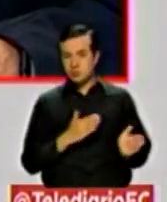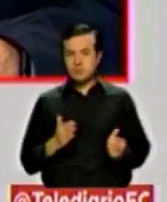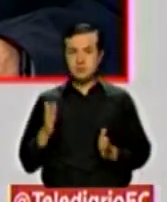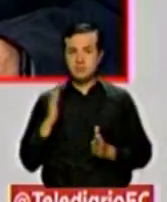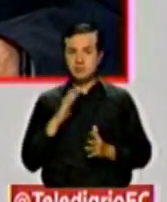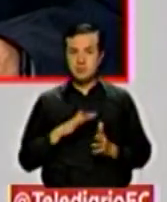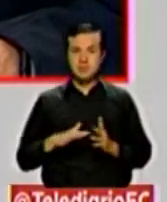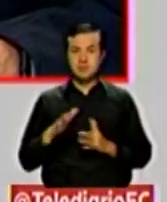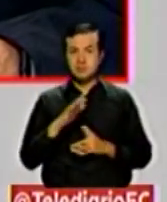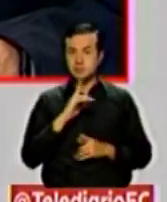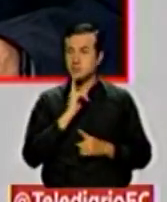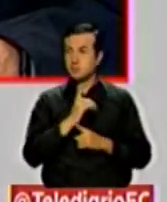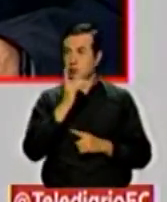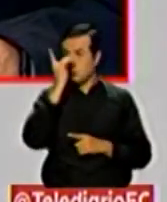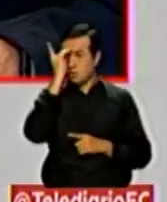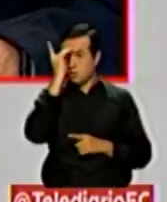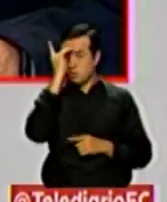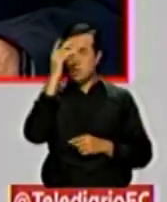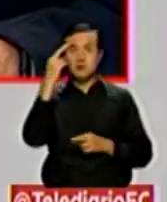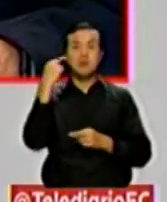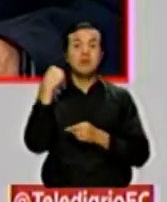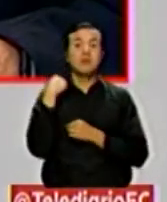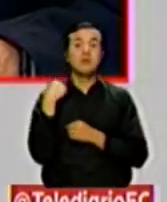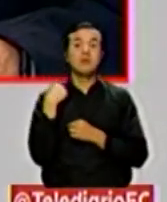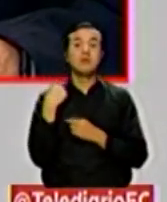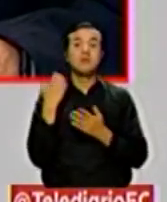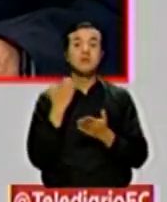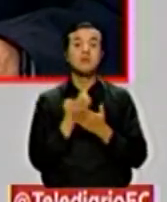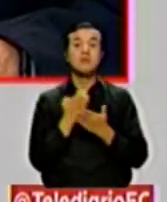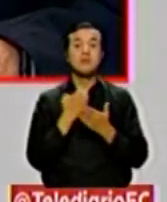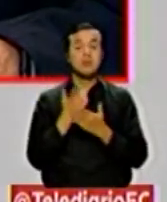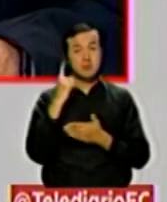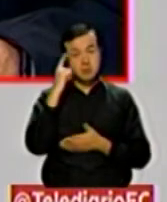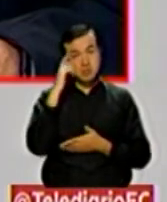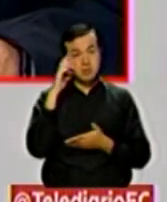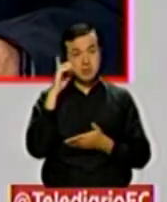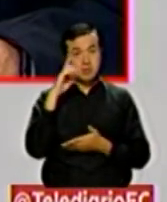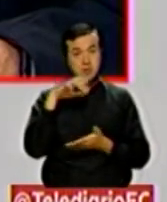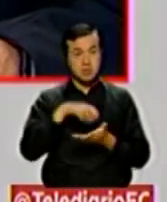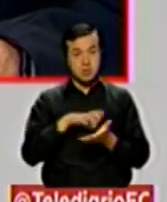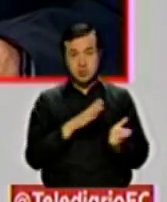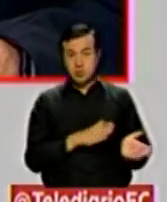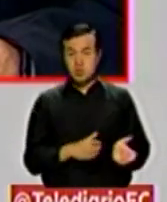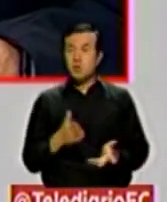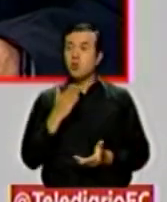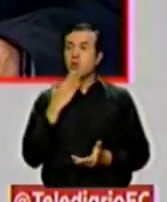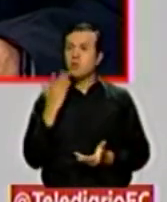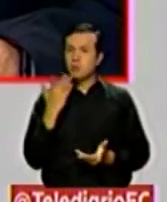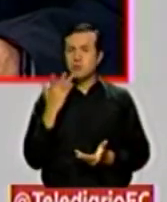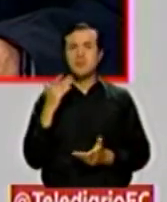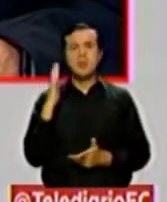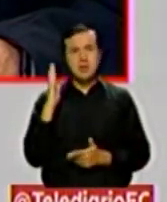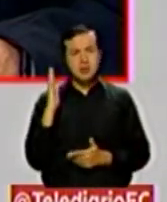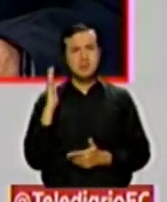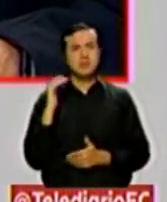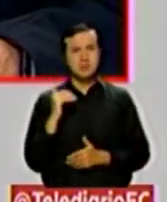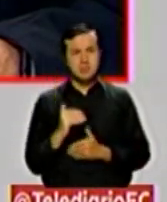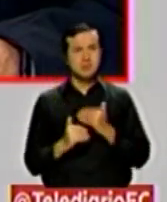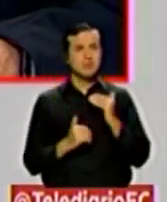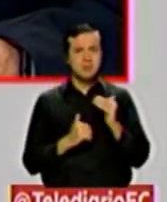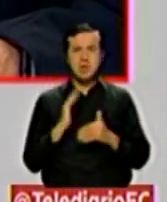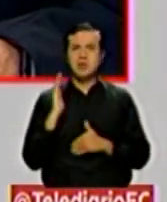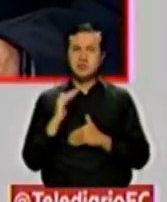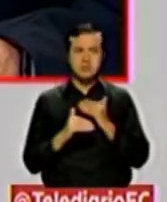fardo de deuda y de responsabilidad económica del gobierno de Correa como que se sigue cargando y se sigue cargando